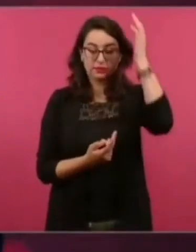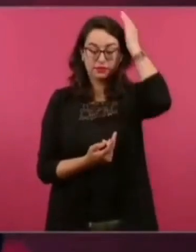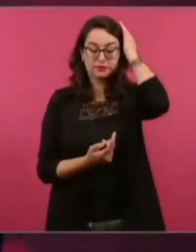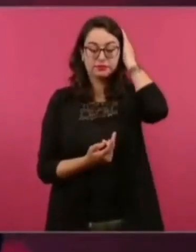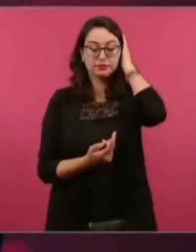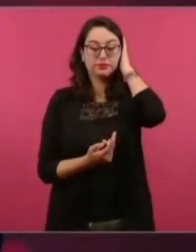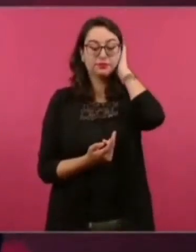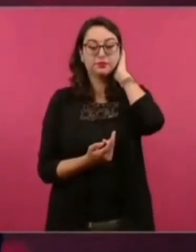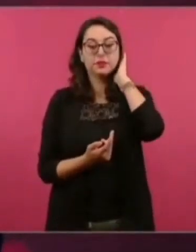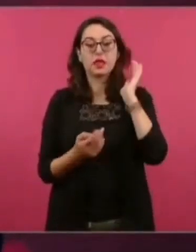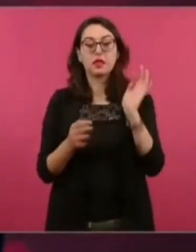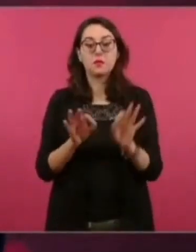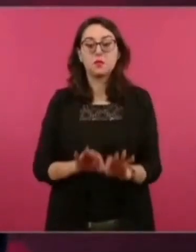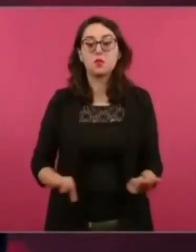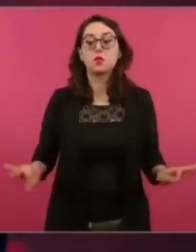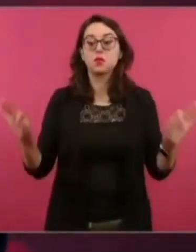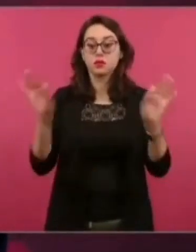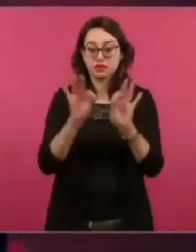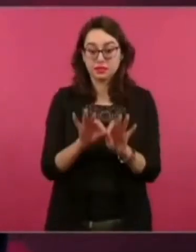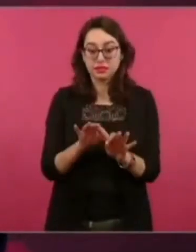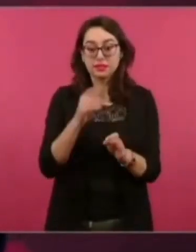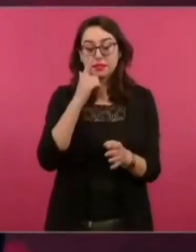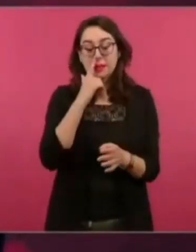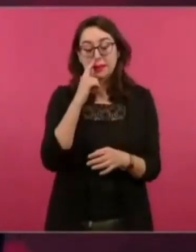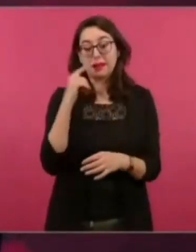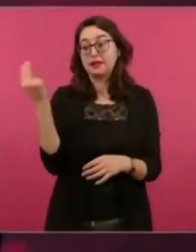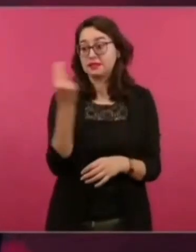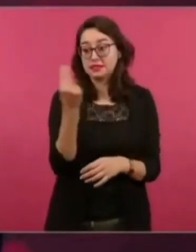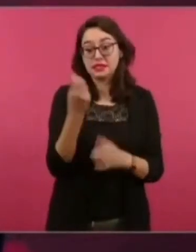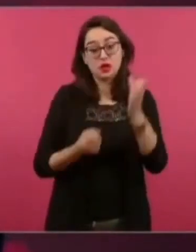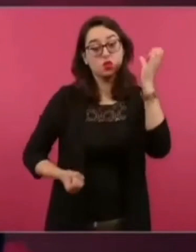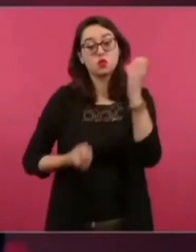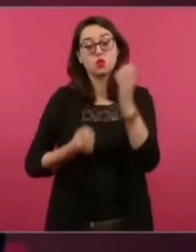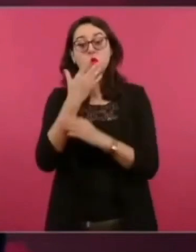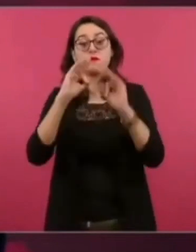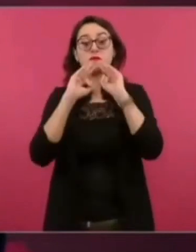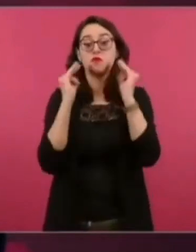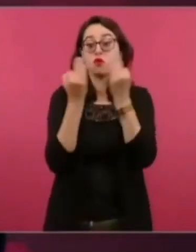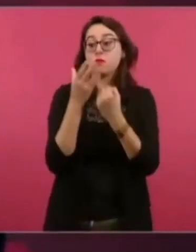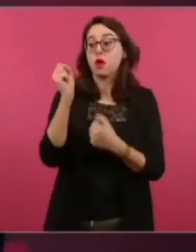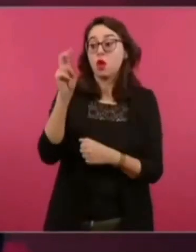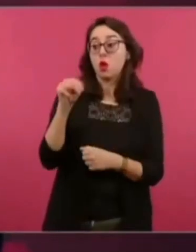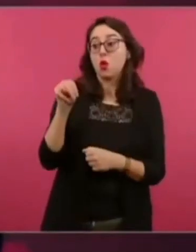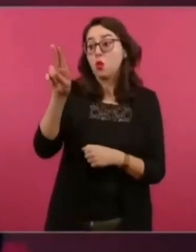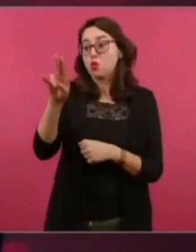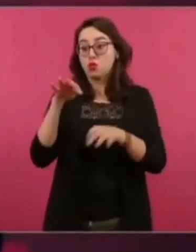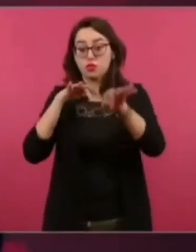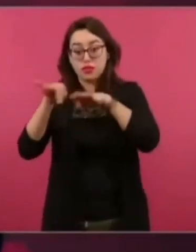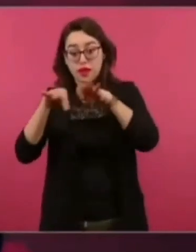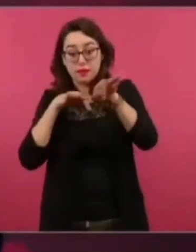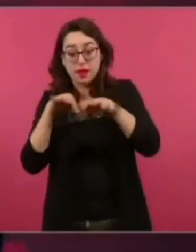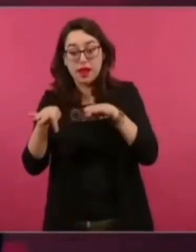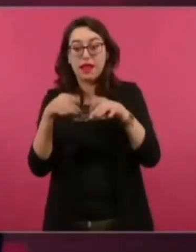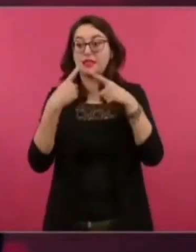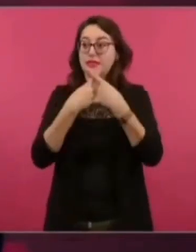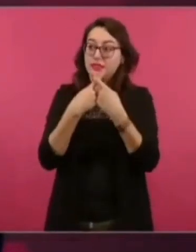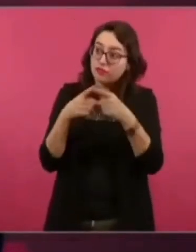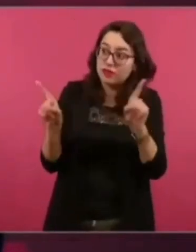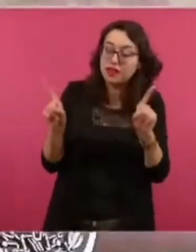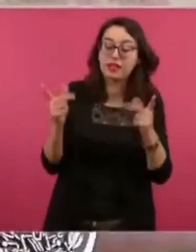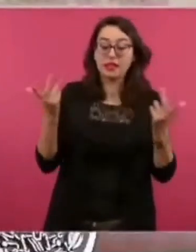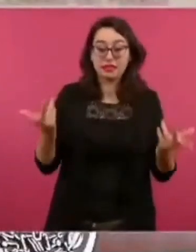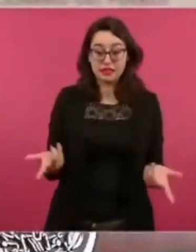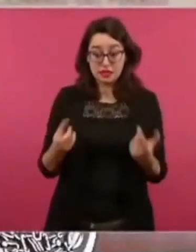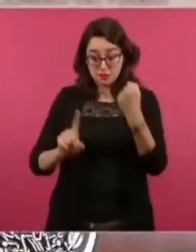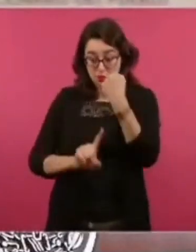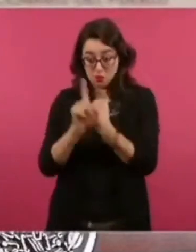se requiere pues una política nueva de atender las causas que originan